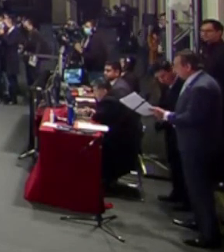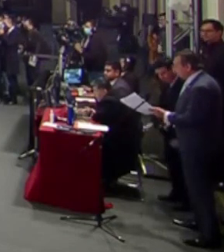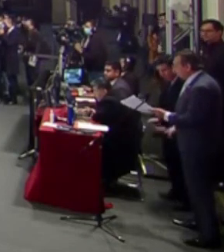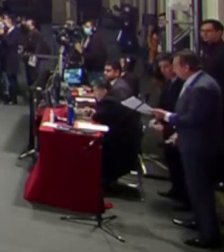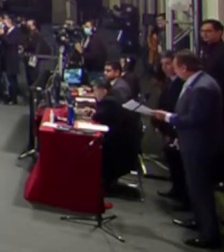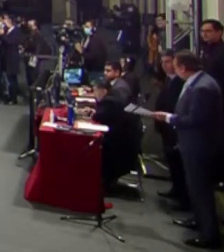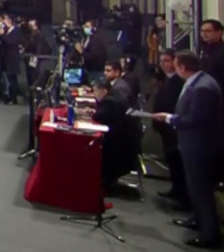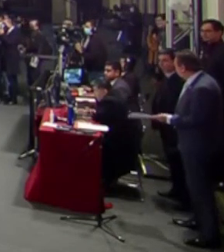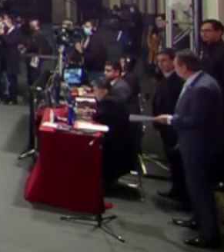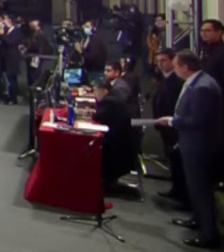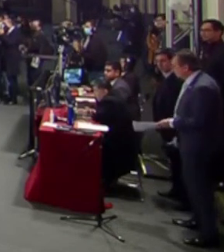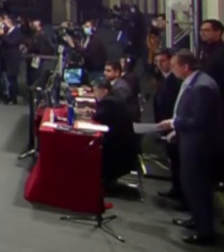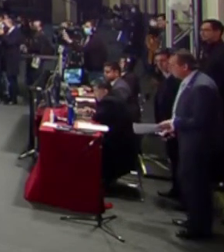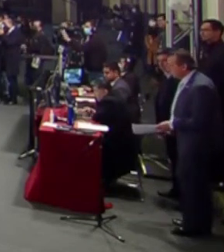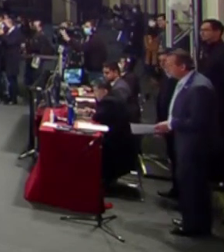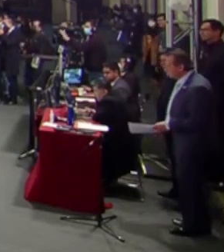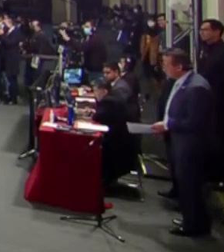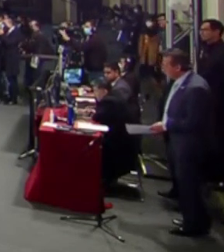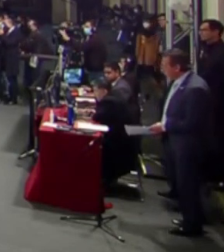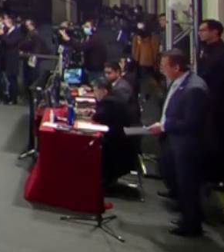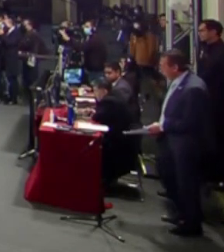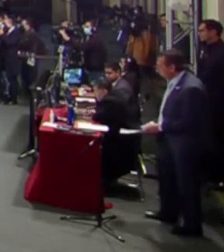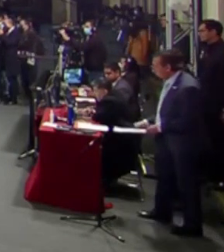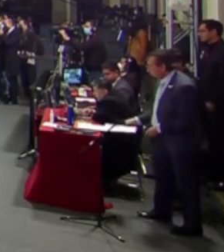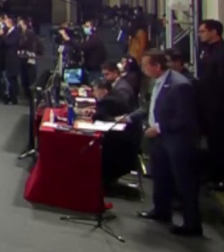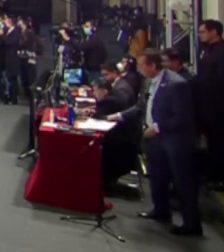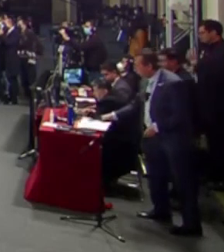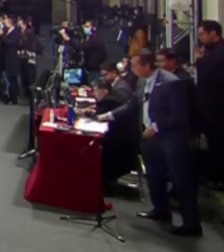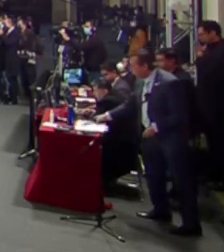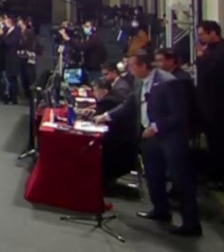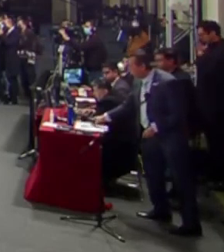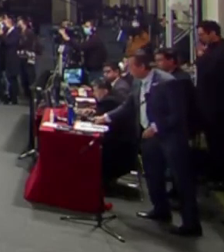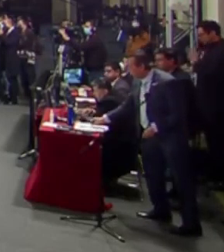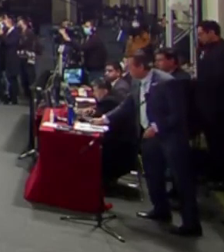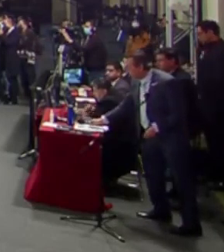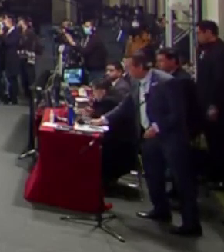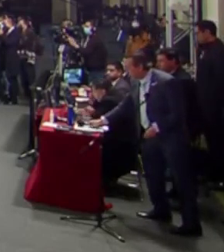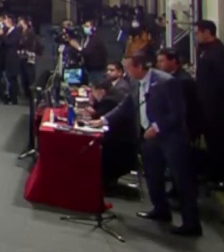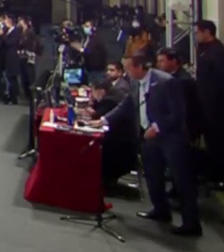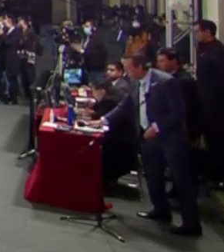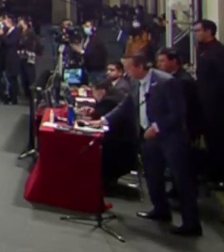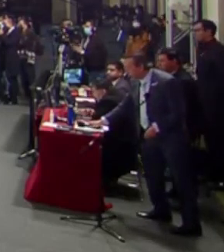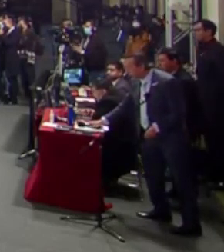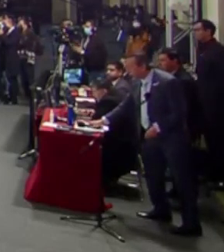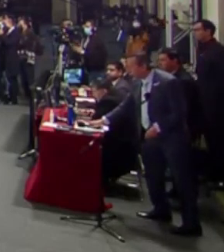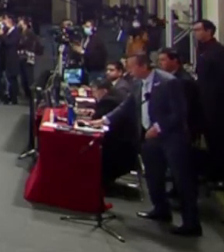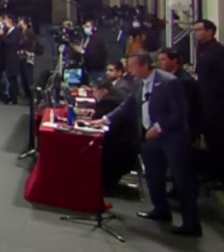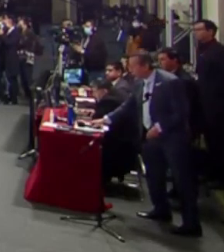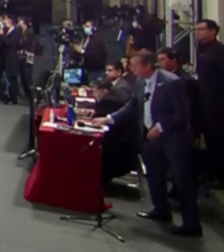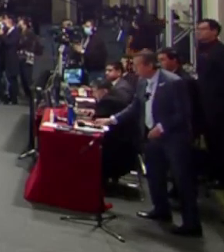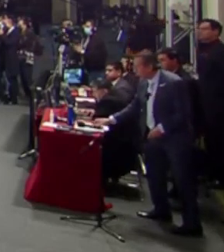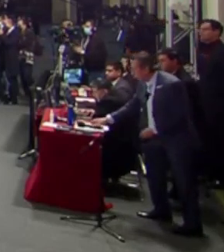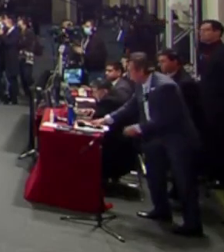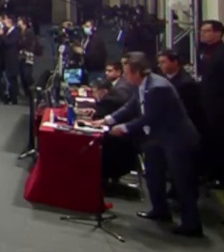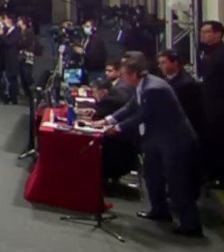Bueno, nos da mucho gusto que en Palacio Nacional